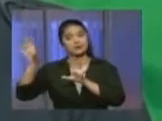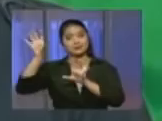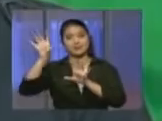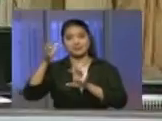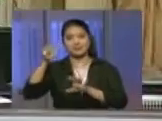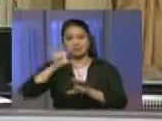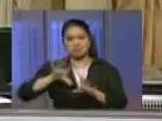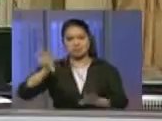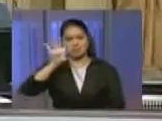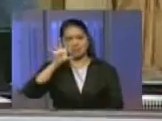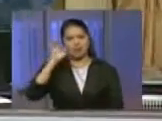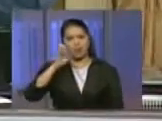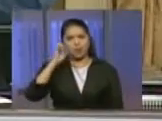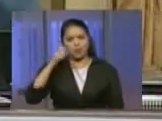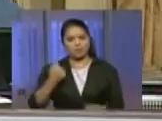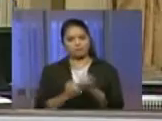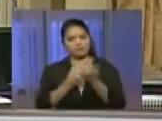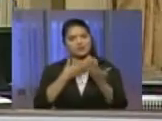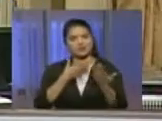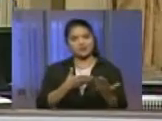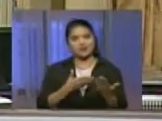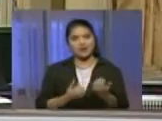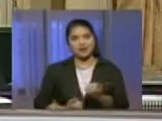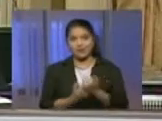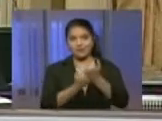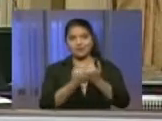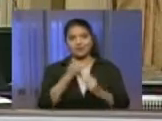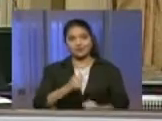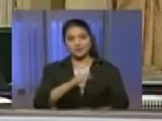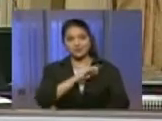no es poca cosa el refuerzo